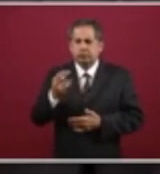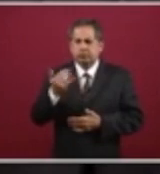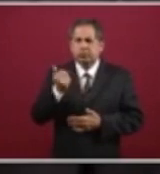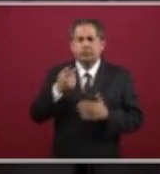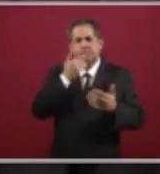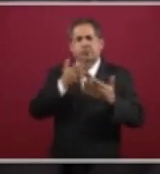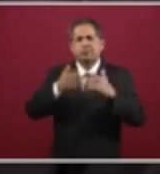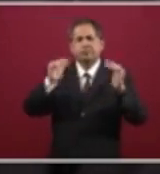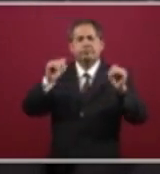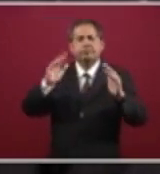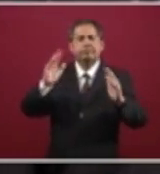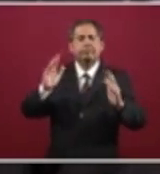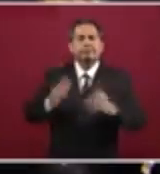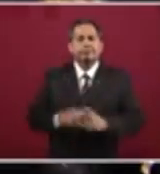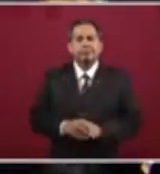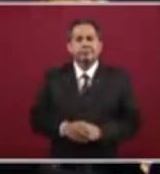bien.